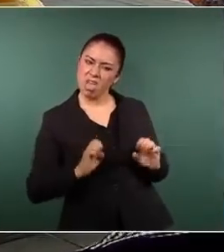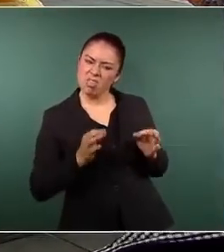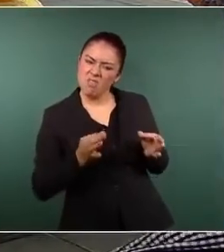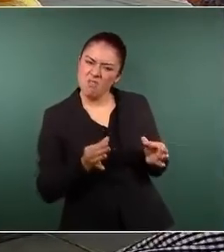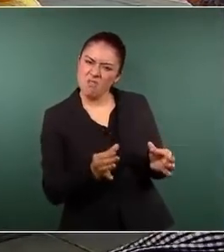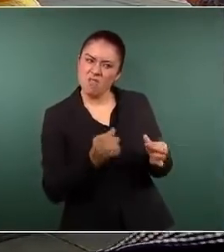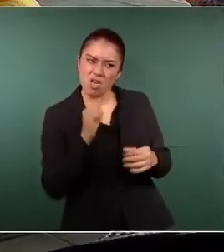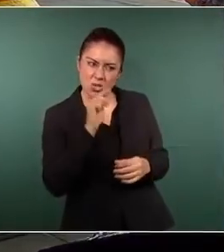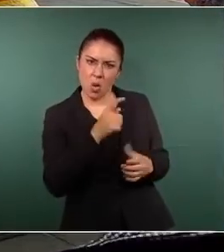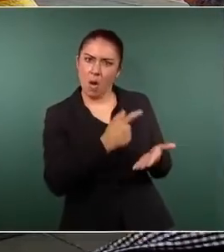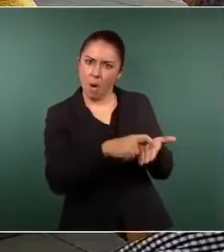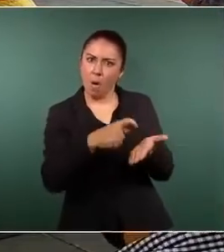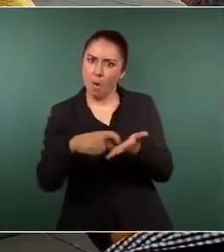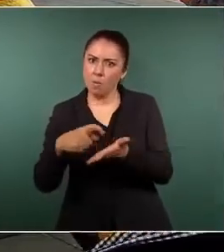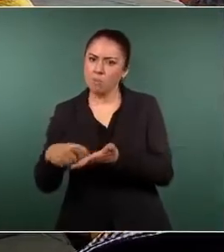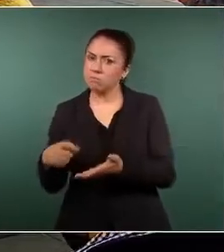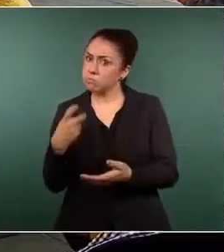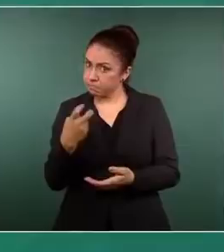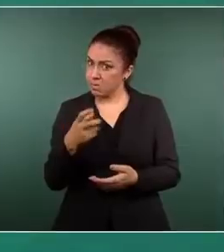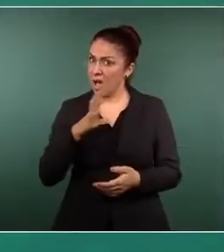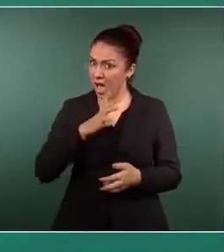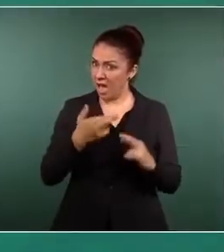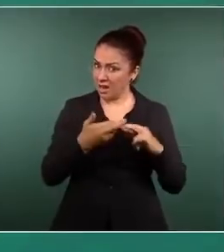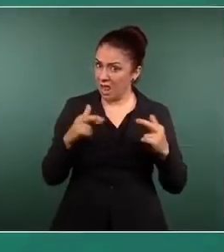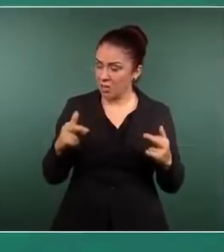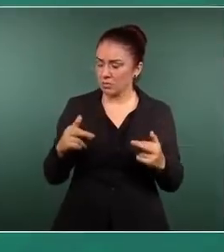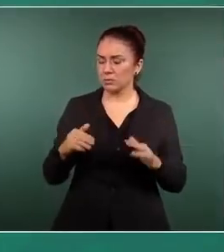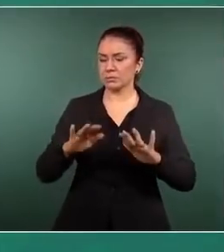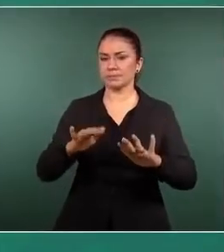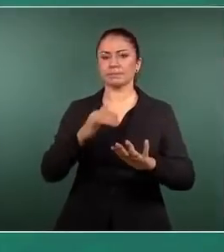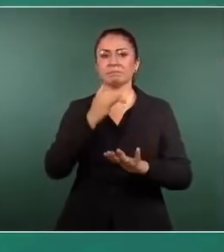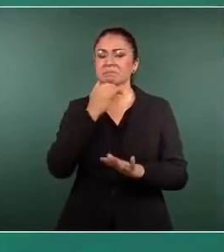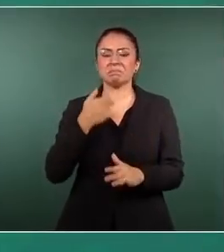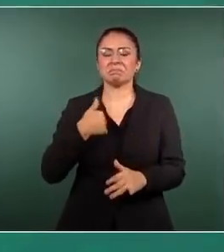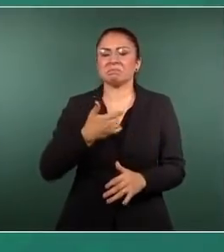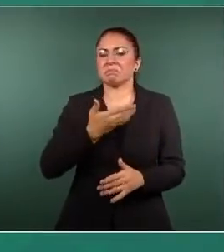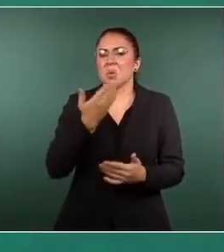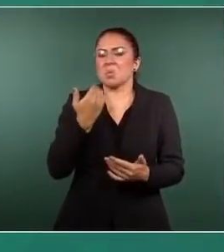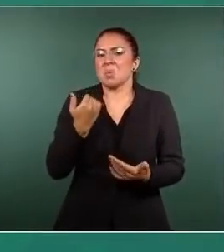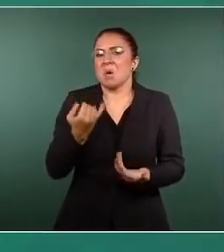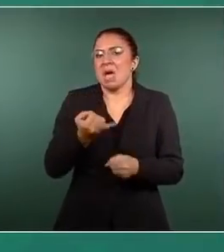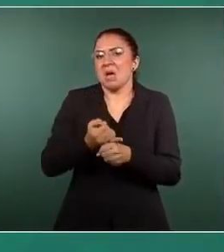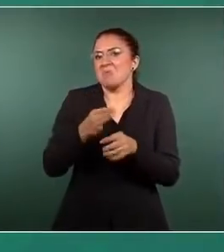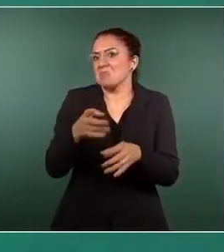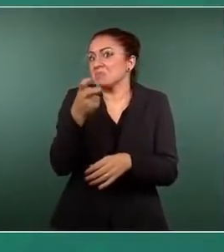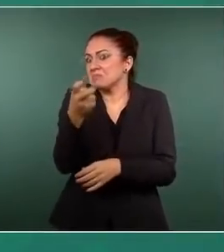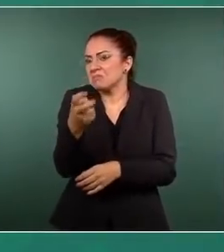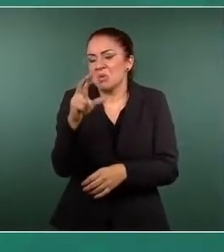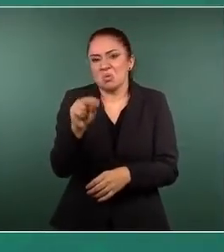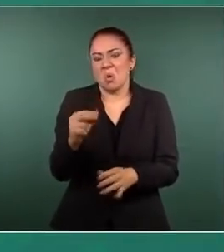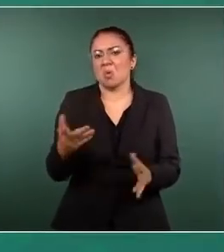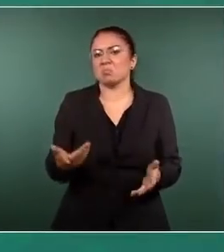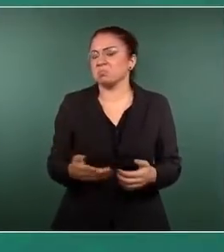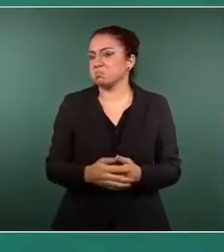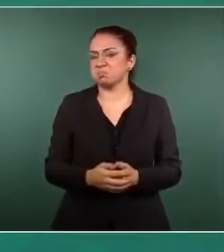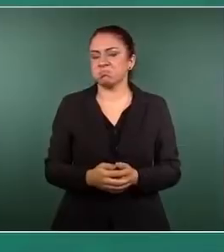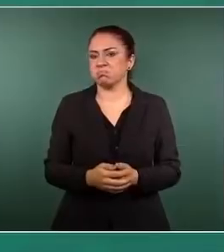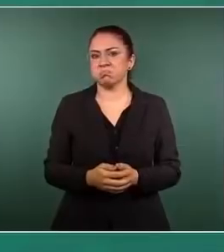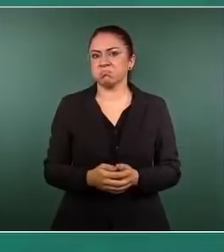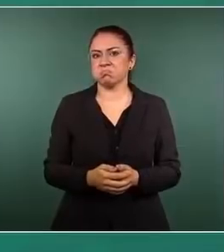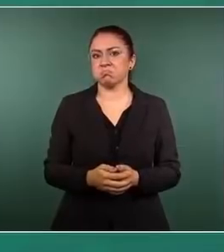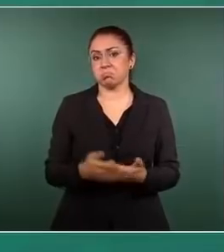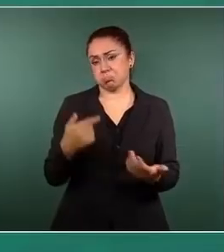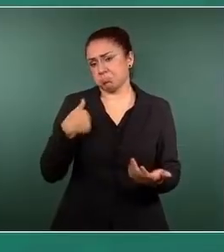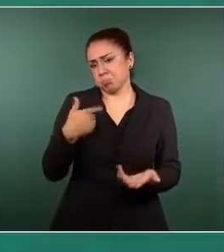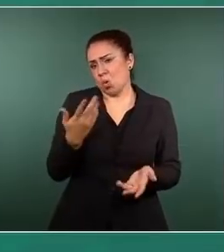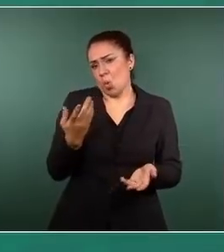de éste sobre esto lo que sí puedo decirles es que ya no